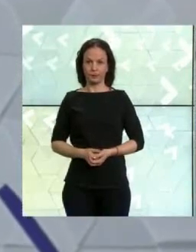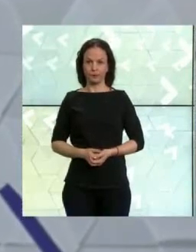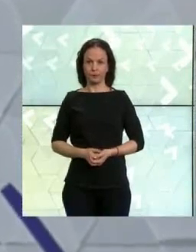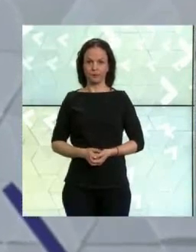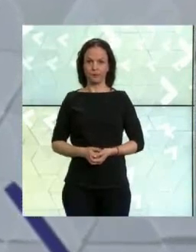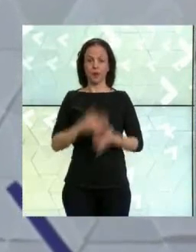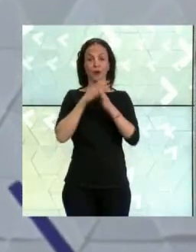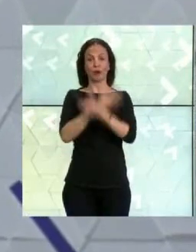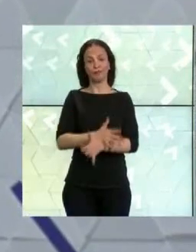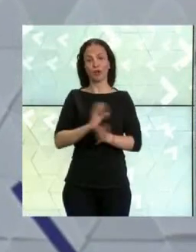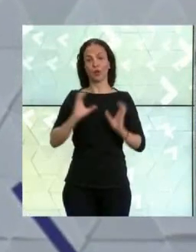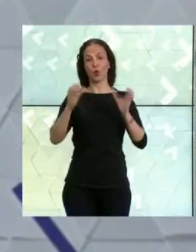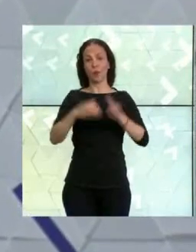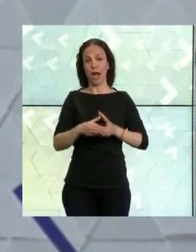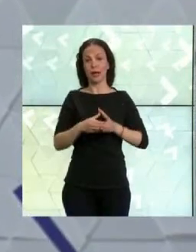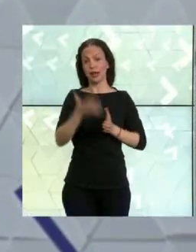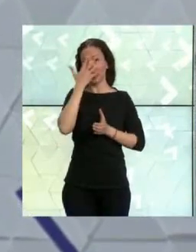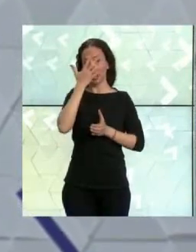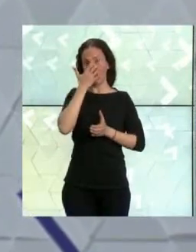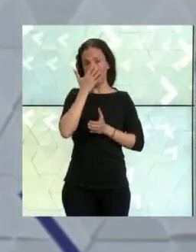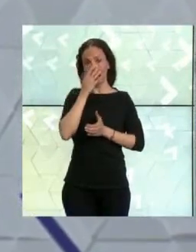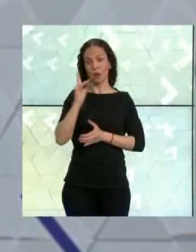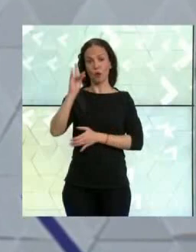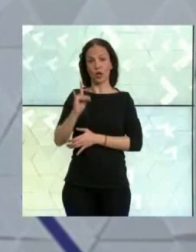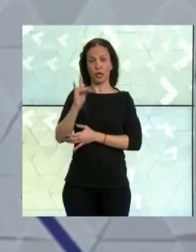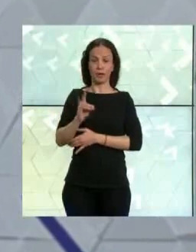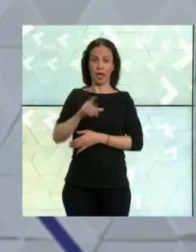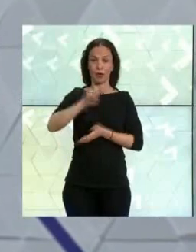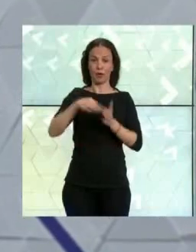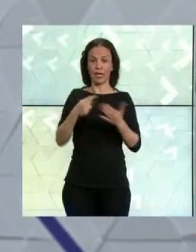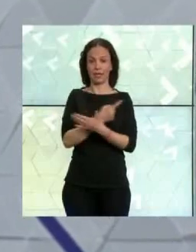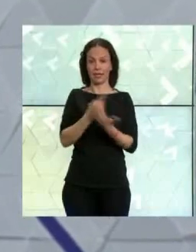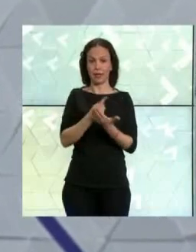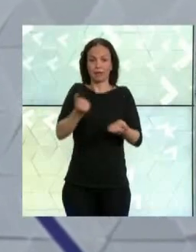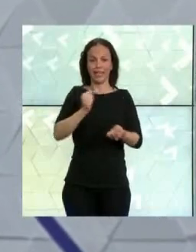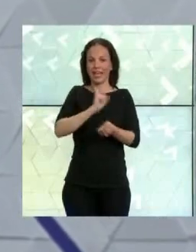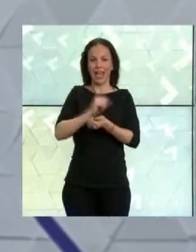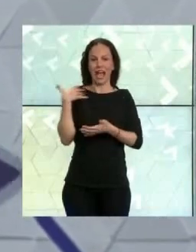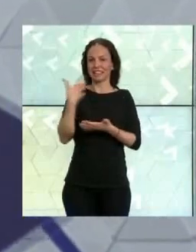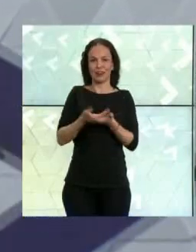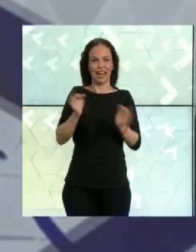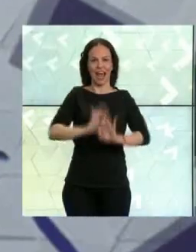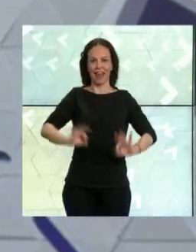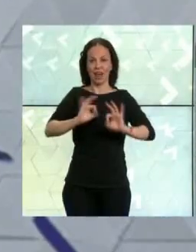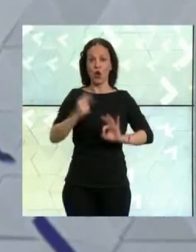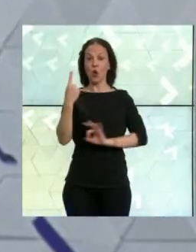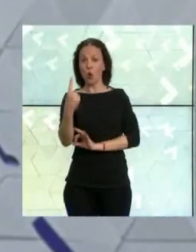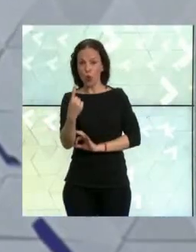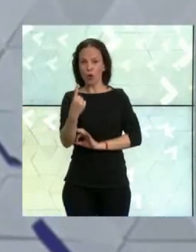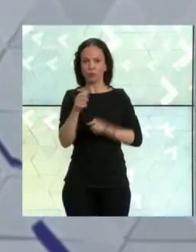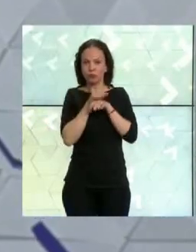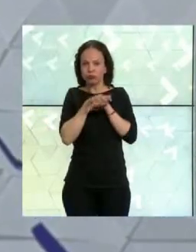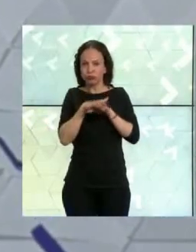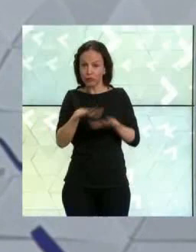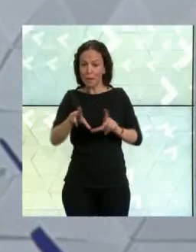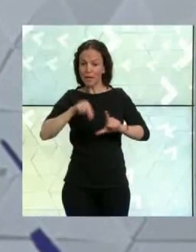Cometieron una violación grupal en el Carnaval de Bolivia en 2016, pero no han sido detenidos hasta ahora. Uno de los agresores difundió el vídeo